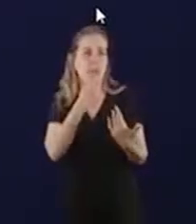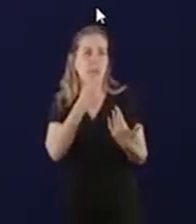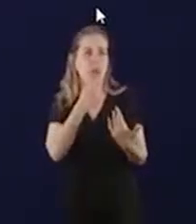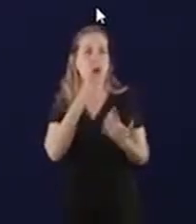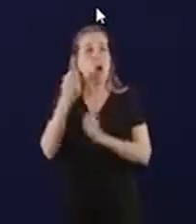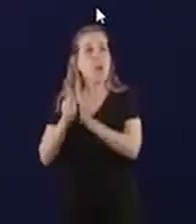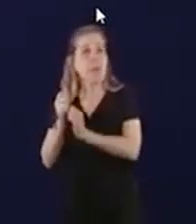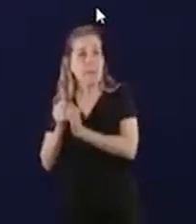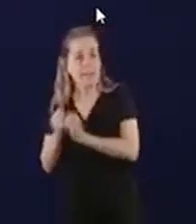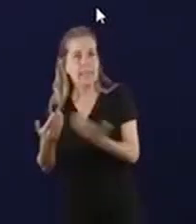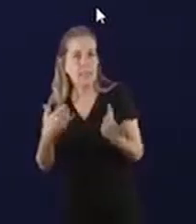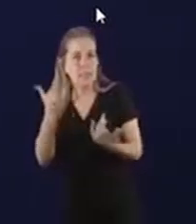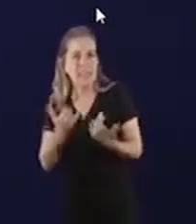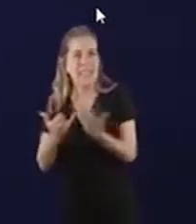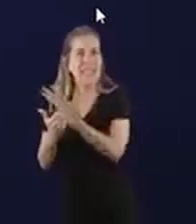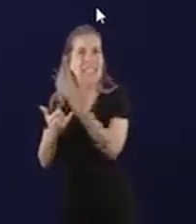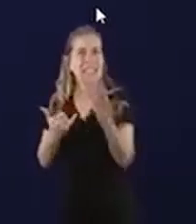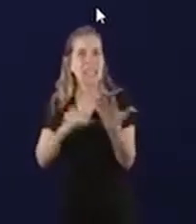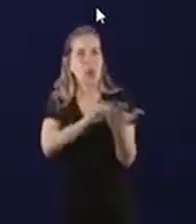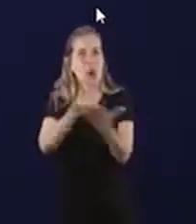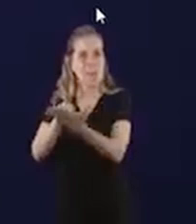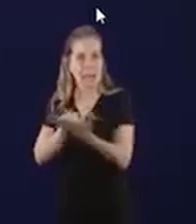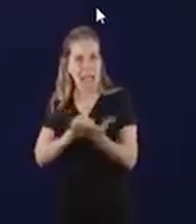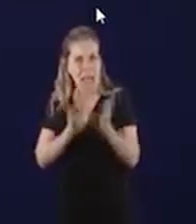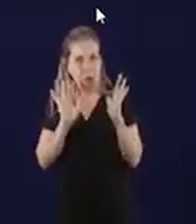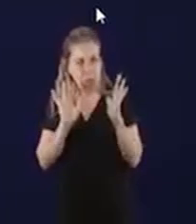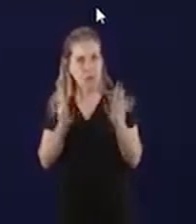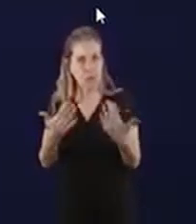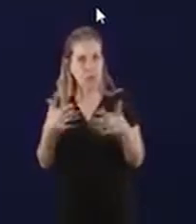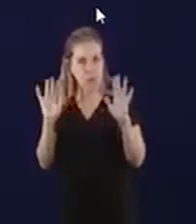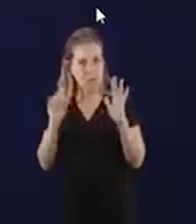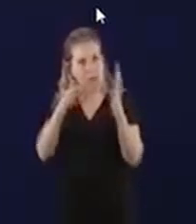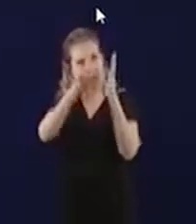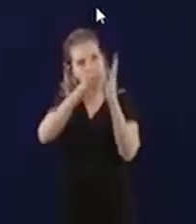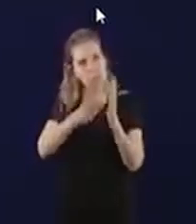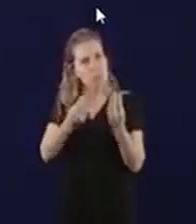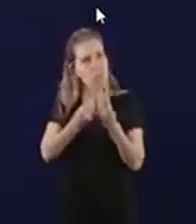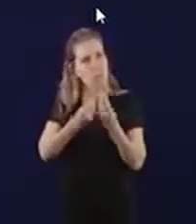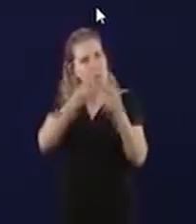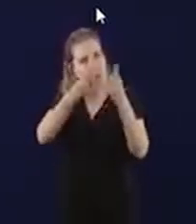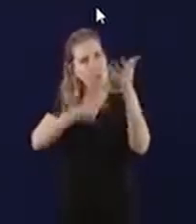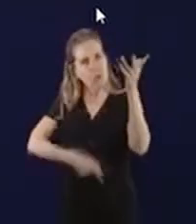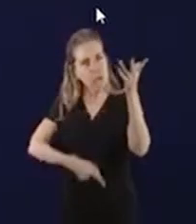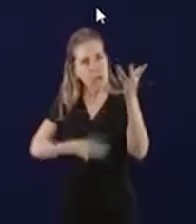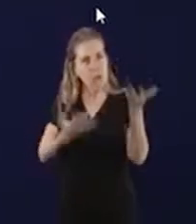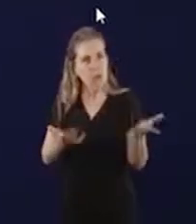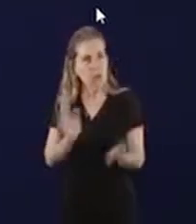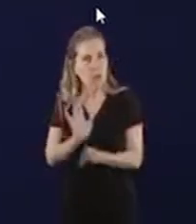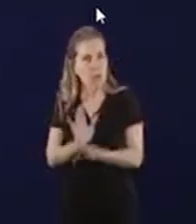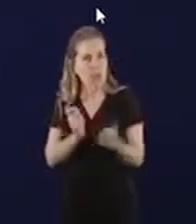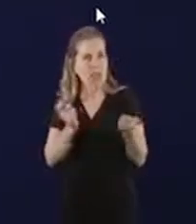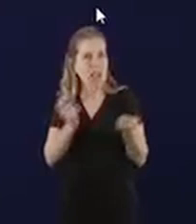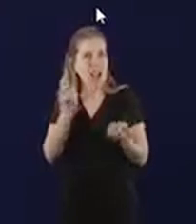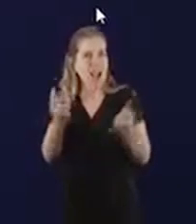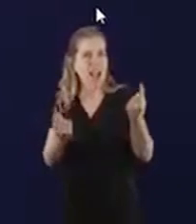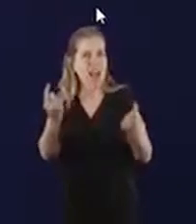trabajando para él sin que esto constituya una relación laboral y otro montón de cuestiones que hacían a la libertad entre las partes